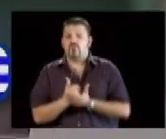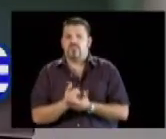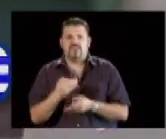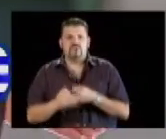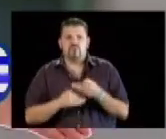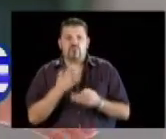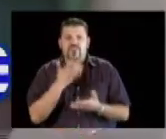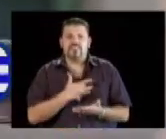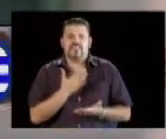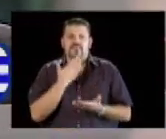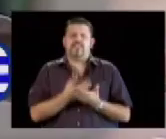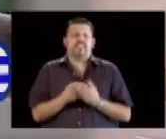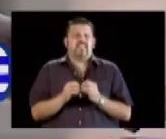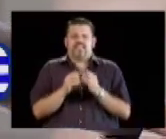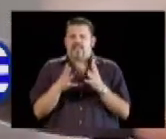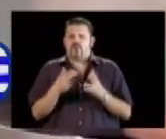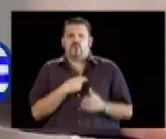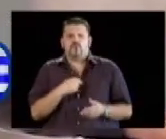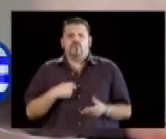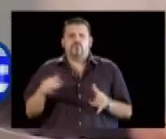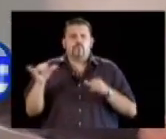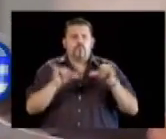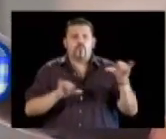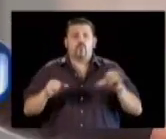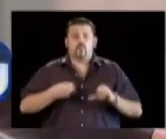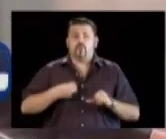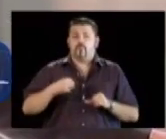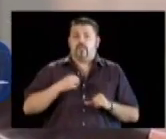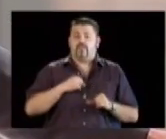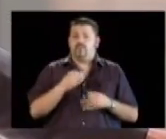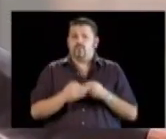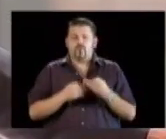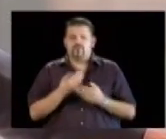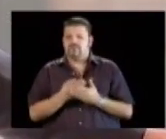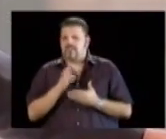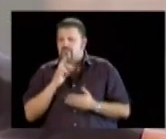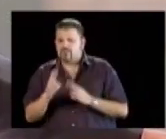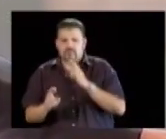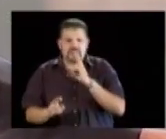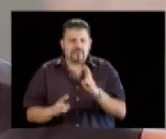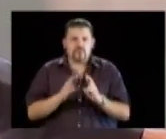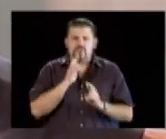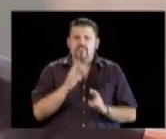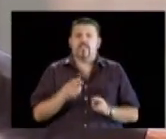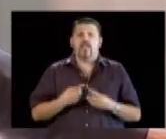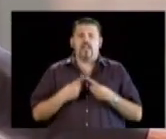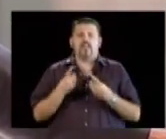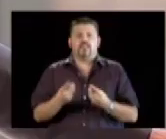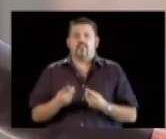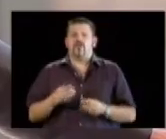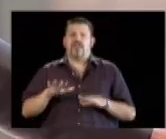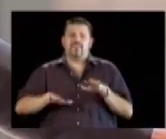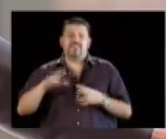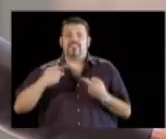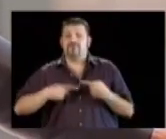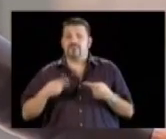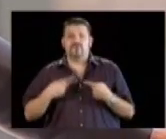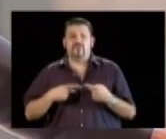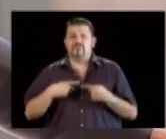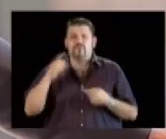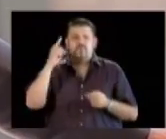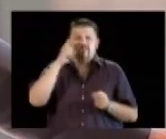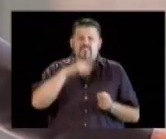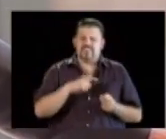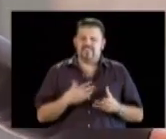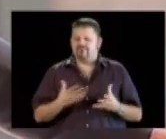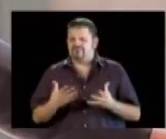supuesto. Hay productos maravillosos como el Mimis que acabamos de lanzar, que hay unos resultados impresionantes para toda la gente que le cuesta trabajo conciliar el sueño